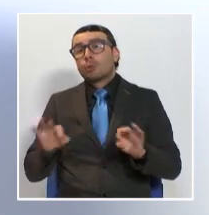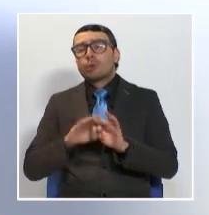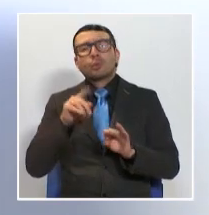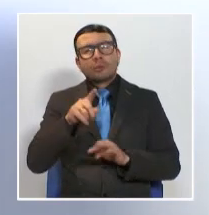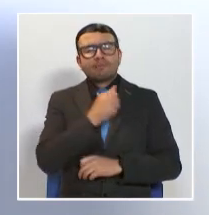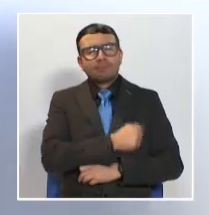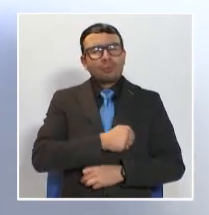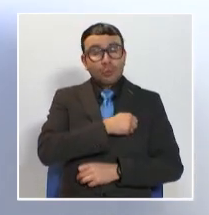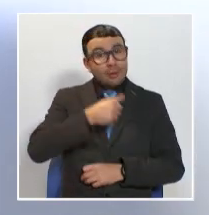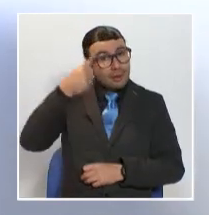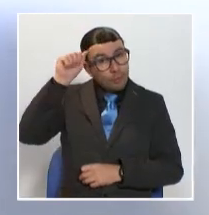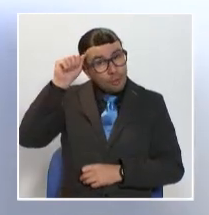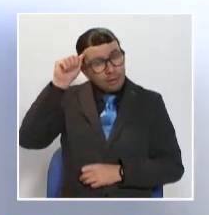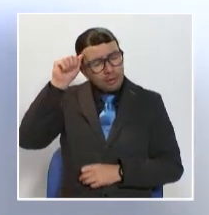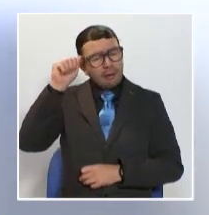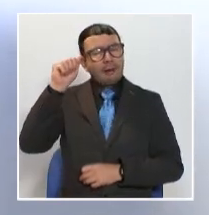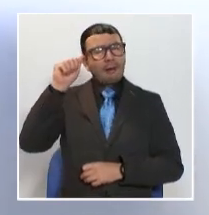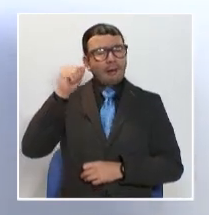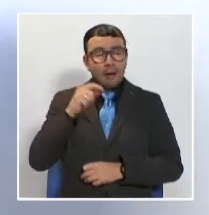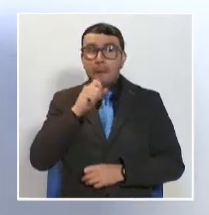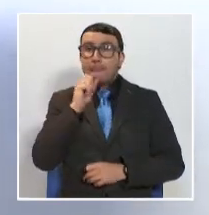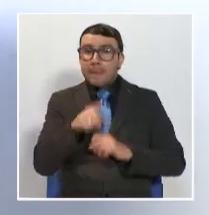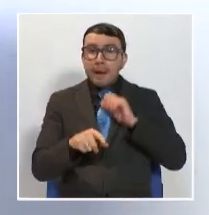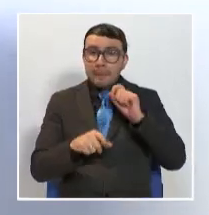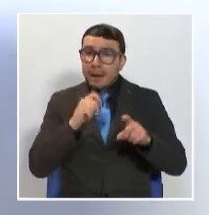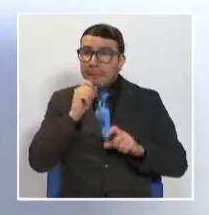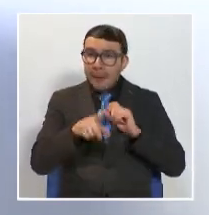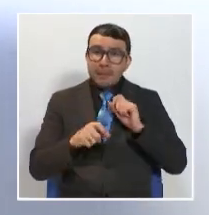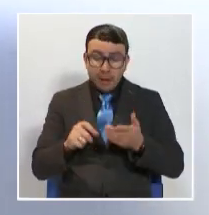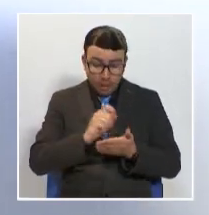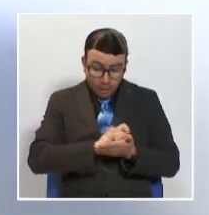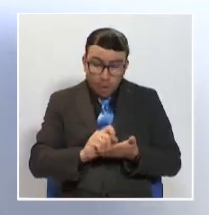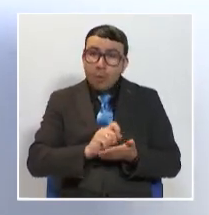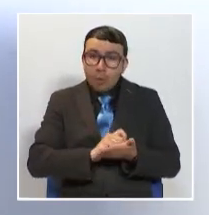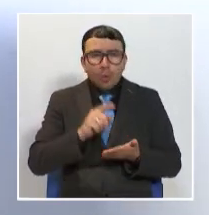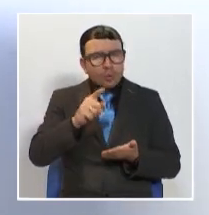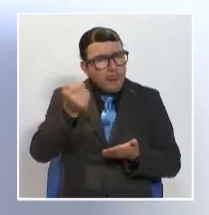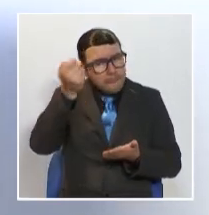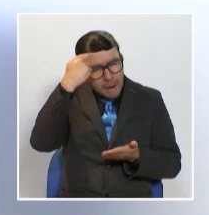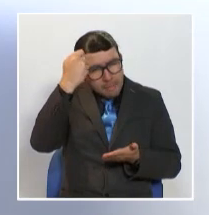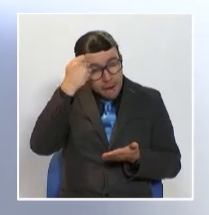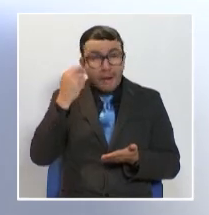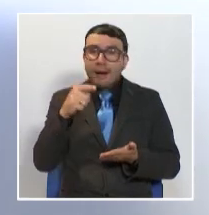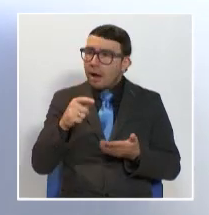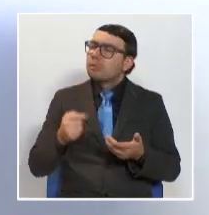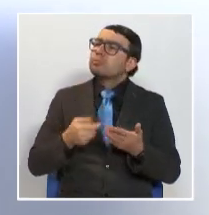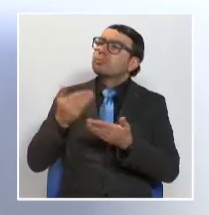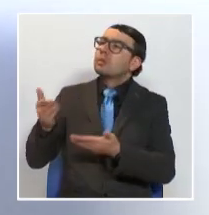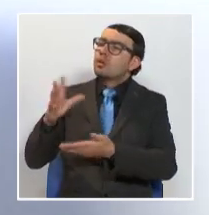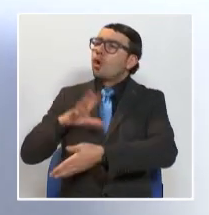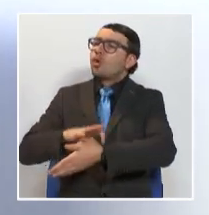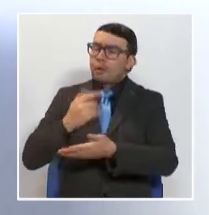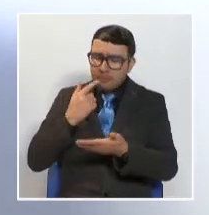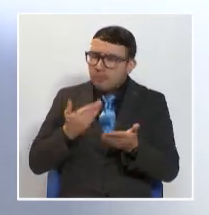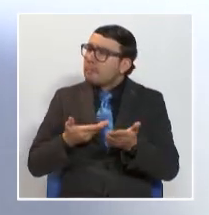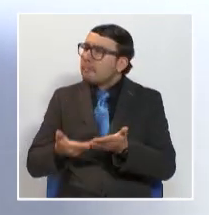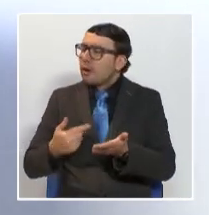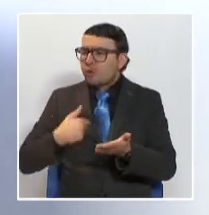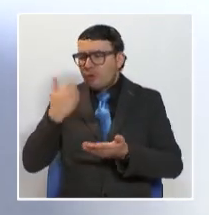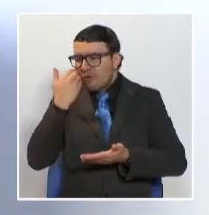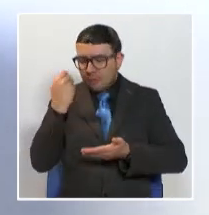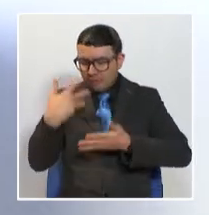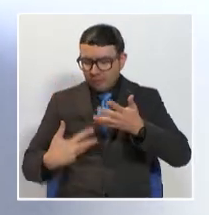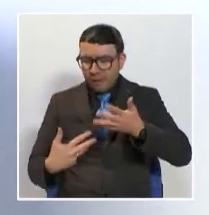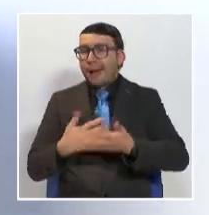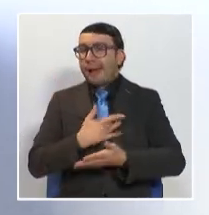en cuenta esa anamnesis, esas preguntas que se le debe hacer al paciente para conocer a fondo el caso clínico y poder hacer un abordaje adecuado. Ya regresamos